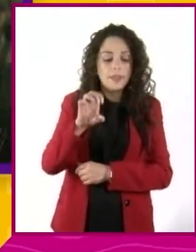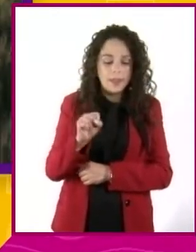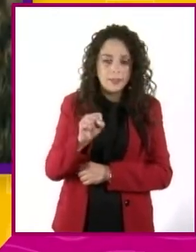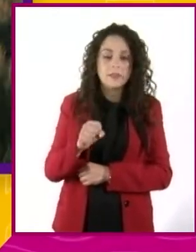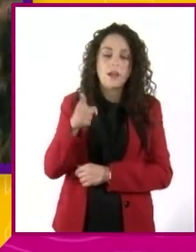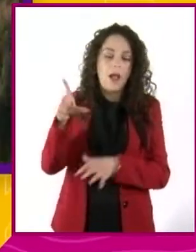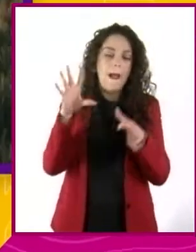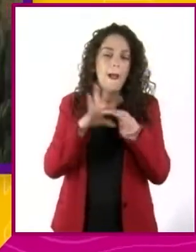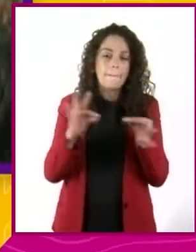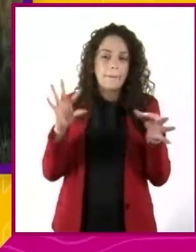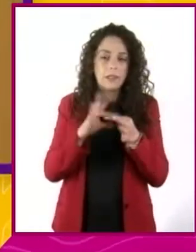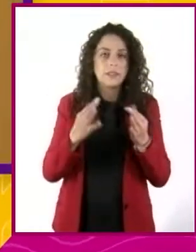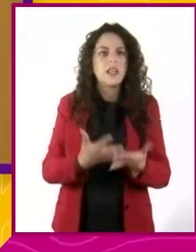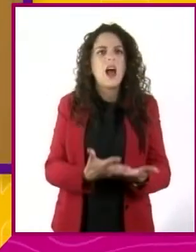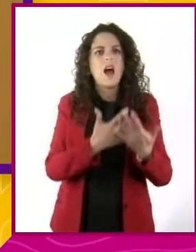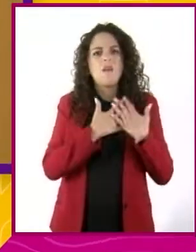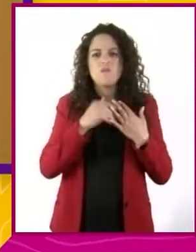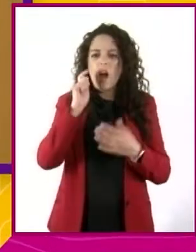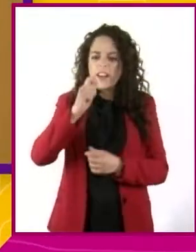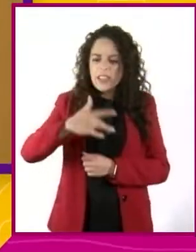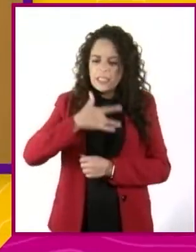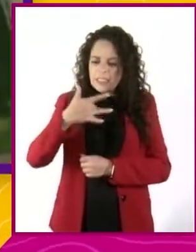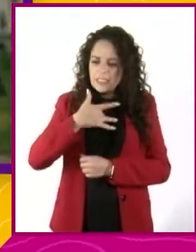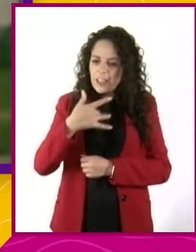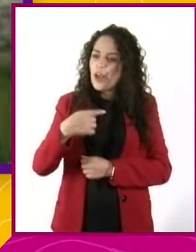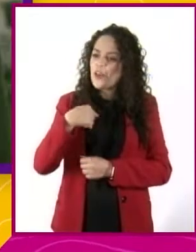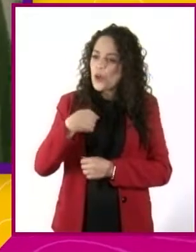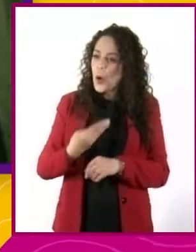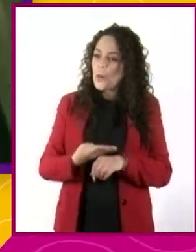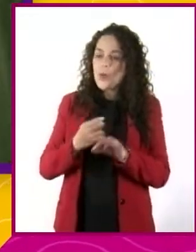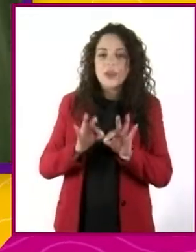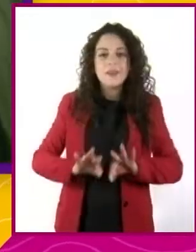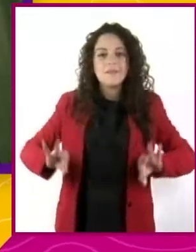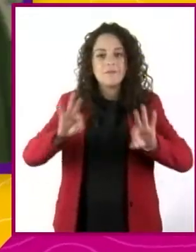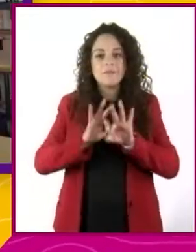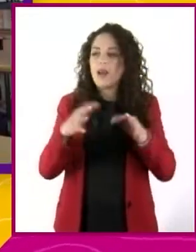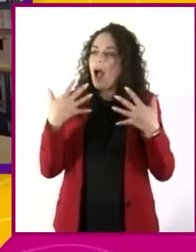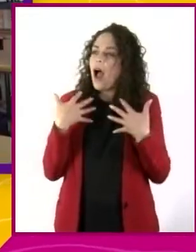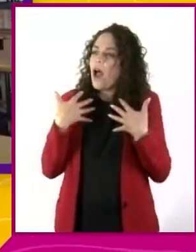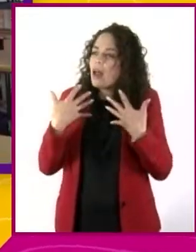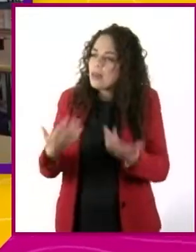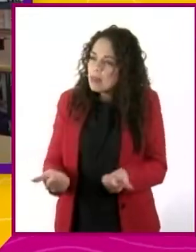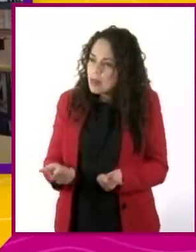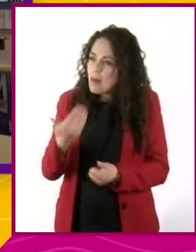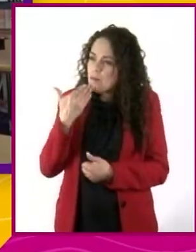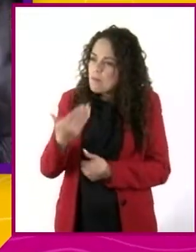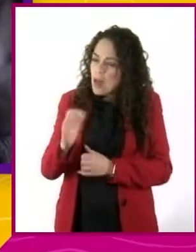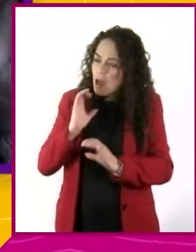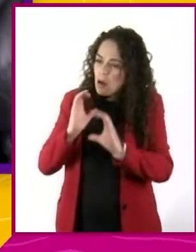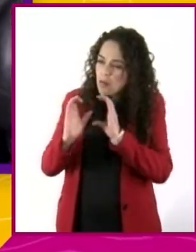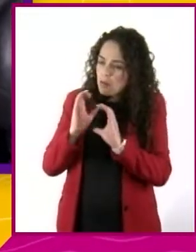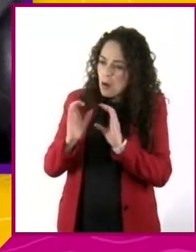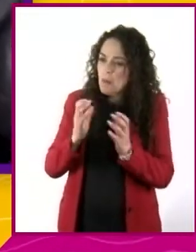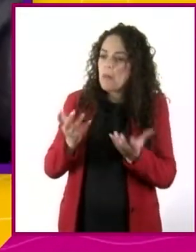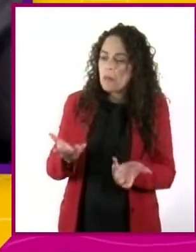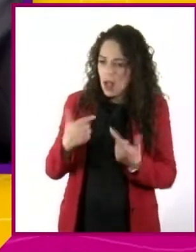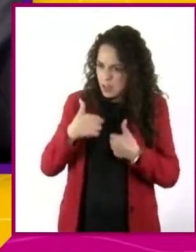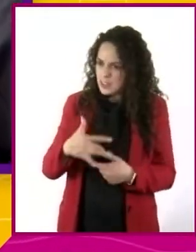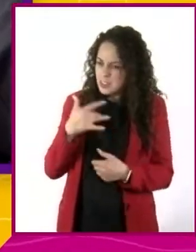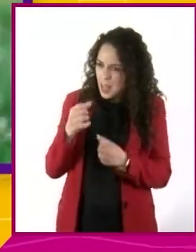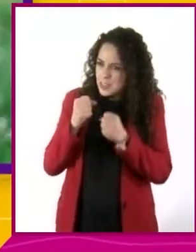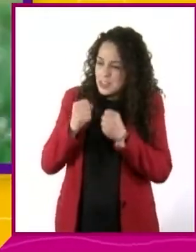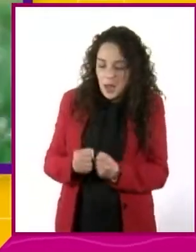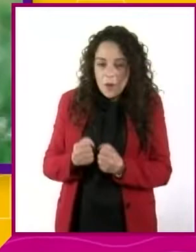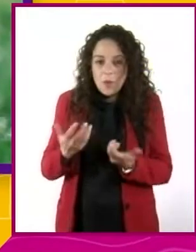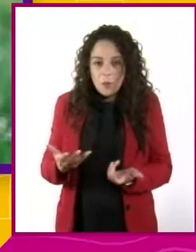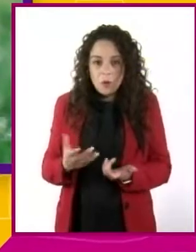que el amor nos hace sentirnos importantes, entendidos y seguros. Asimismo, que al amar y ser